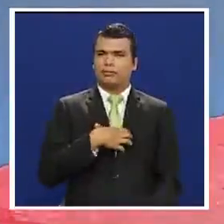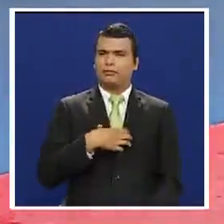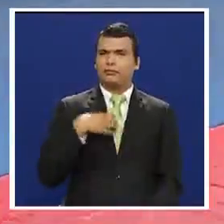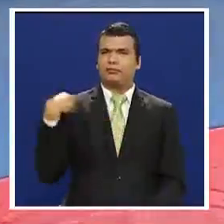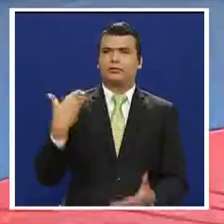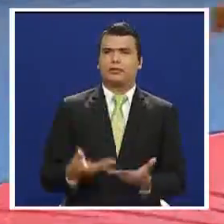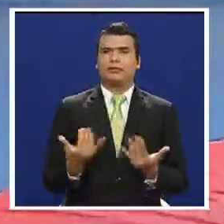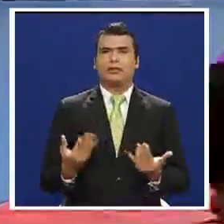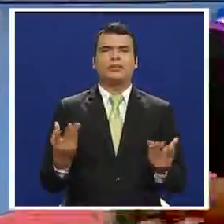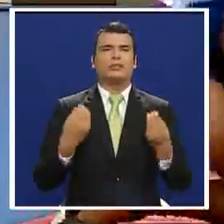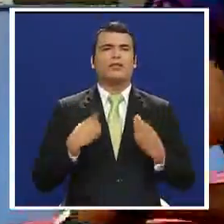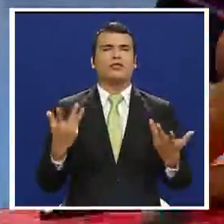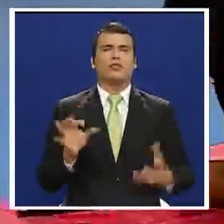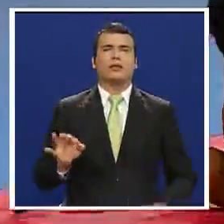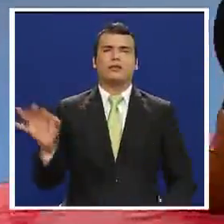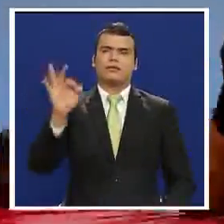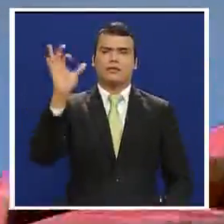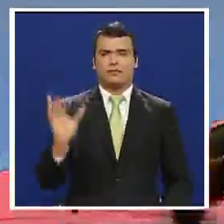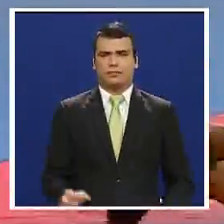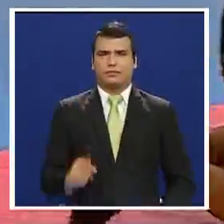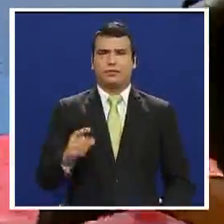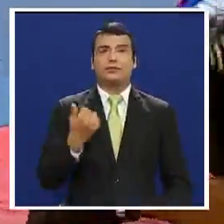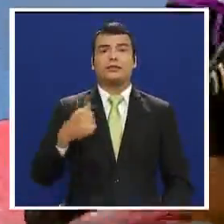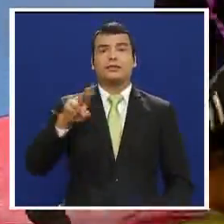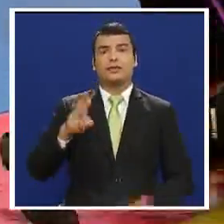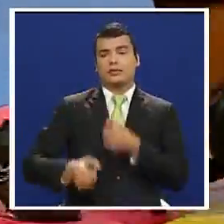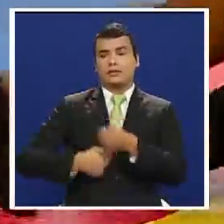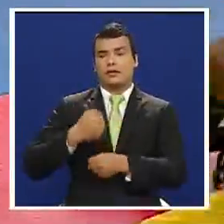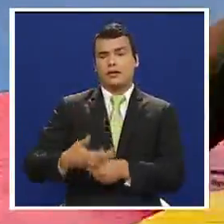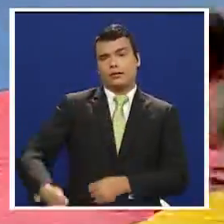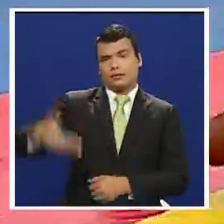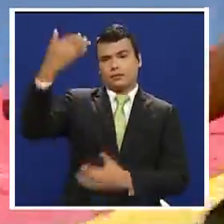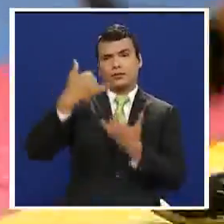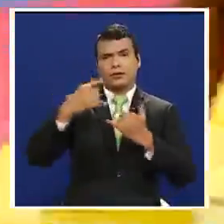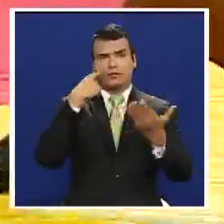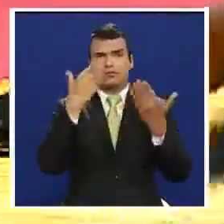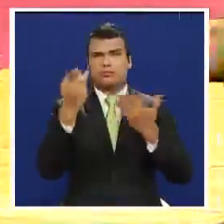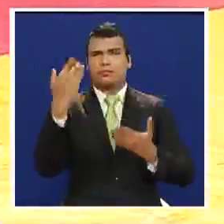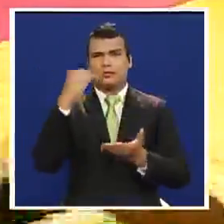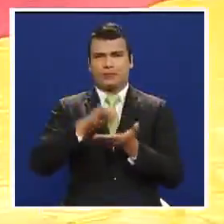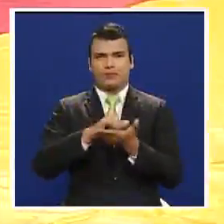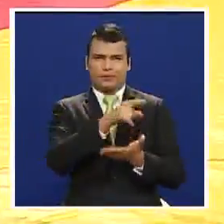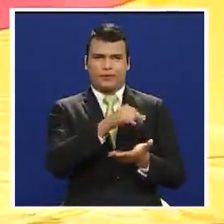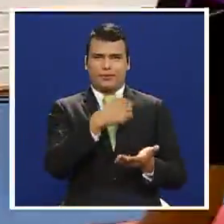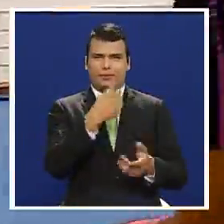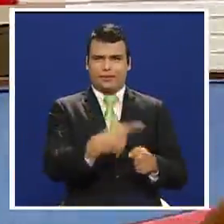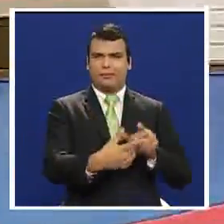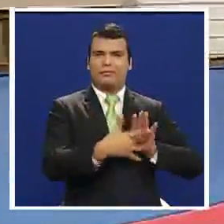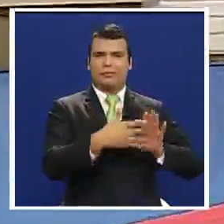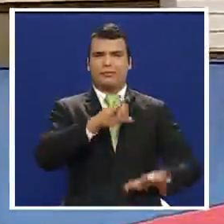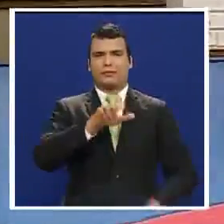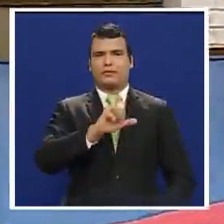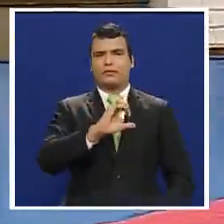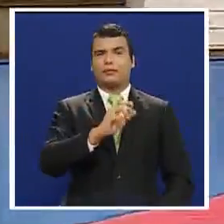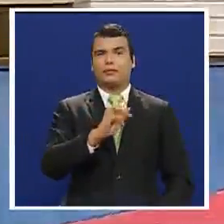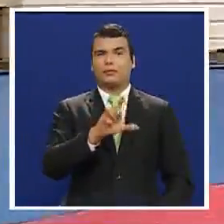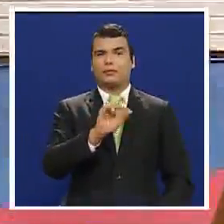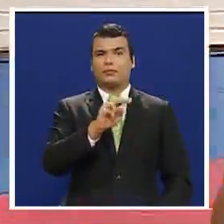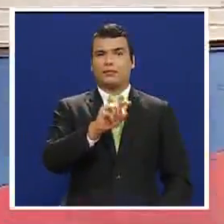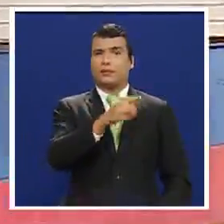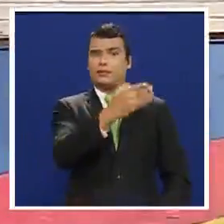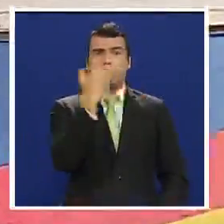selección. Allá hacemos la última etapa para llegar ya a Río 10 días antes de las competencias. Jacqueline tiene claro quiénes serán sus contendoras más fuertes en la búsqueda